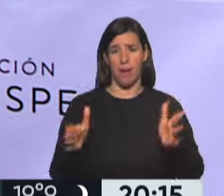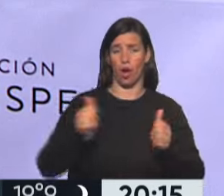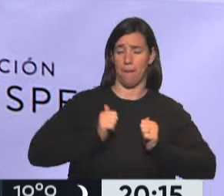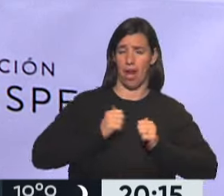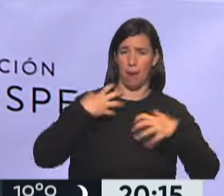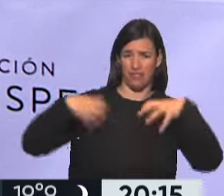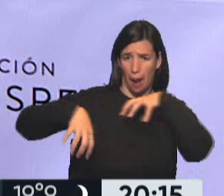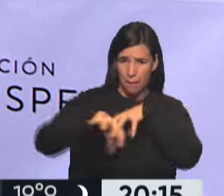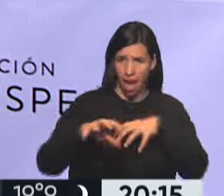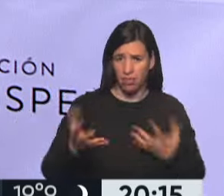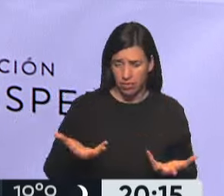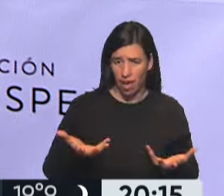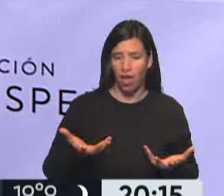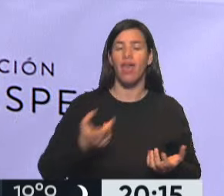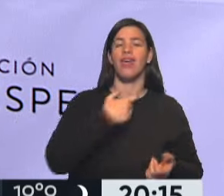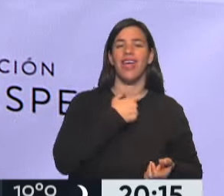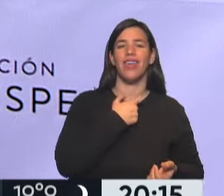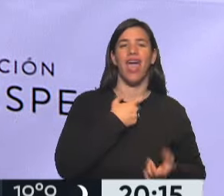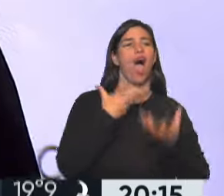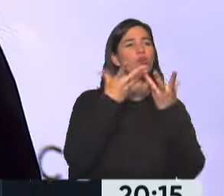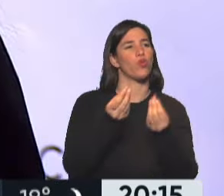de todas maneras, ayudar a mi comunidad,